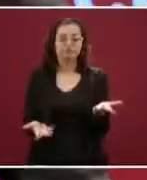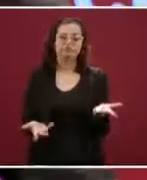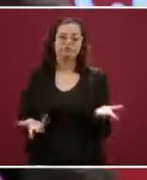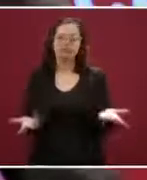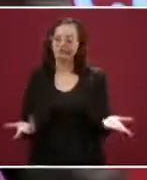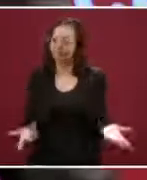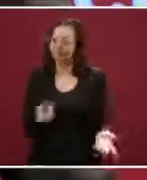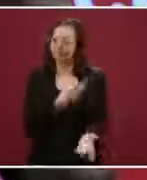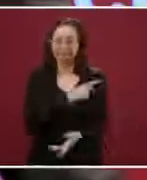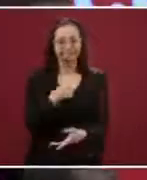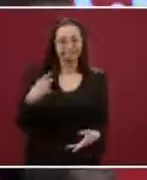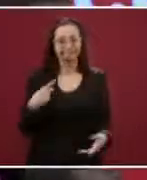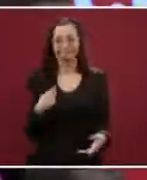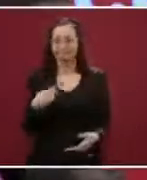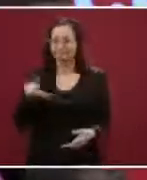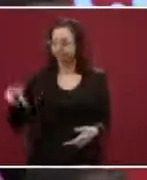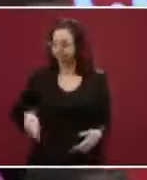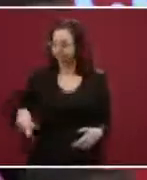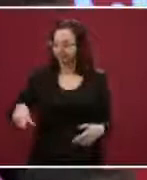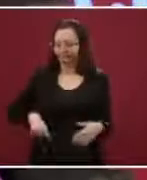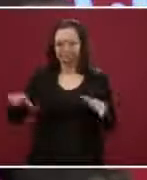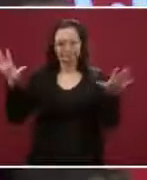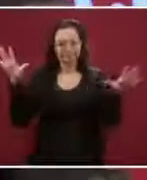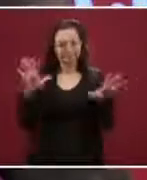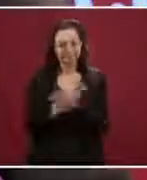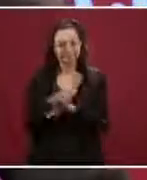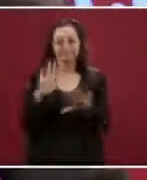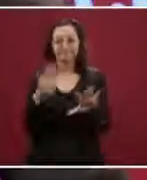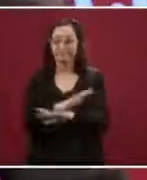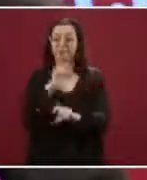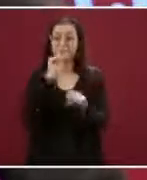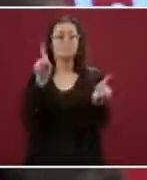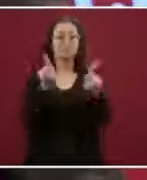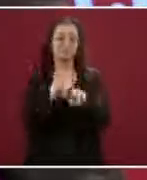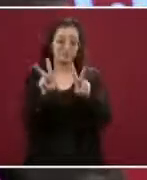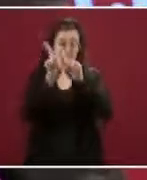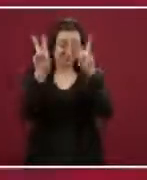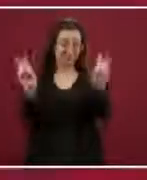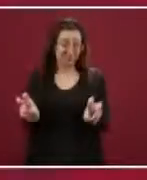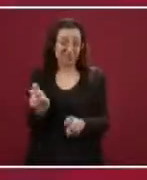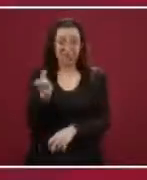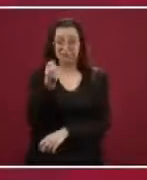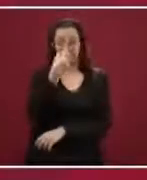renovar el gobierno. Lo mismo en el caso de las medicinas,